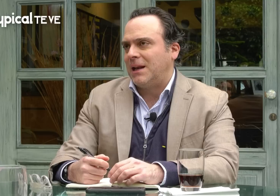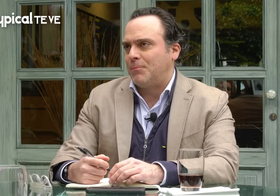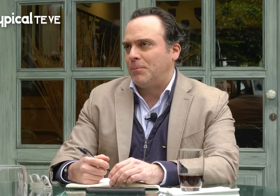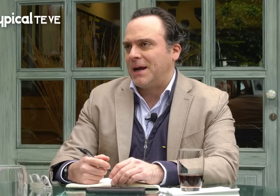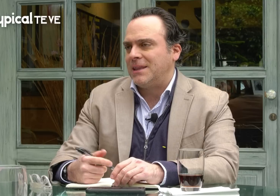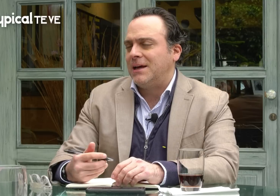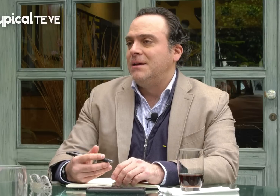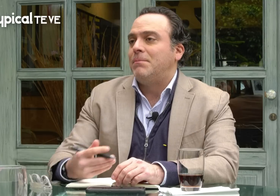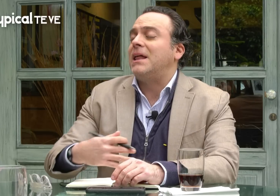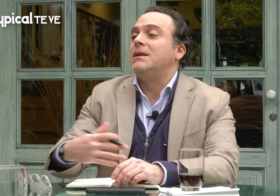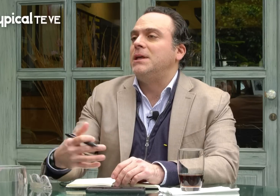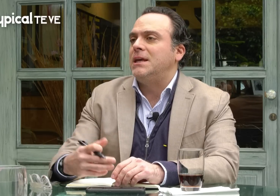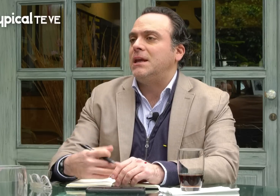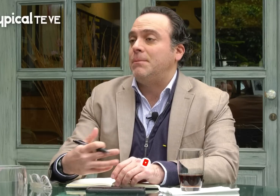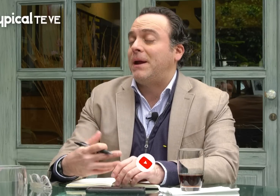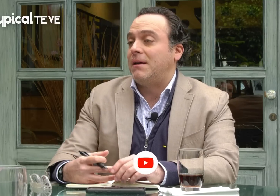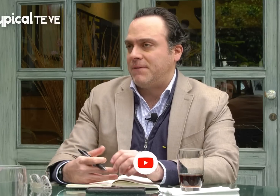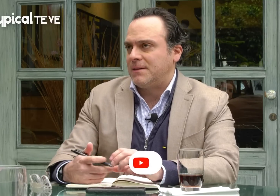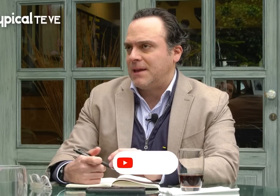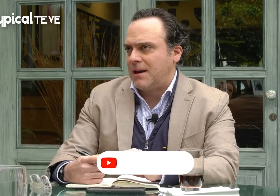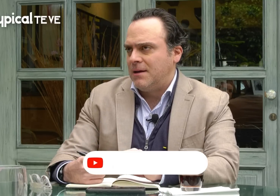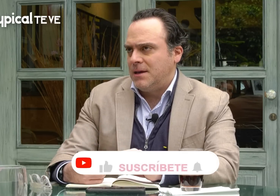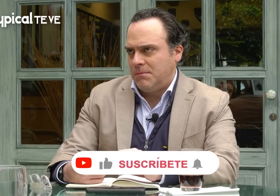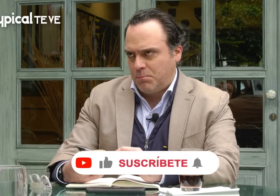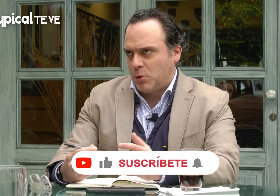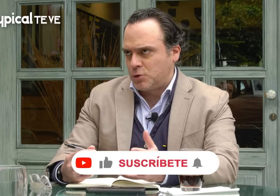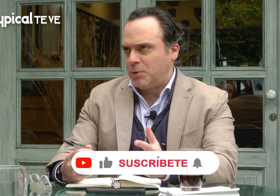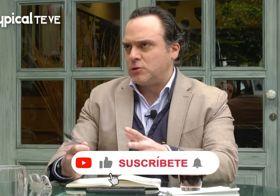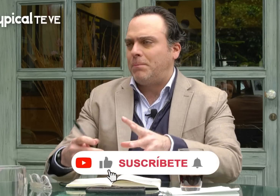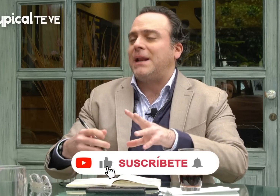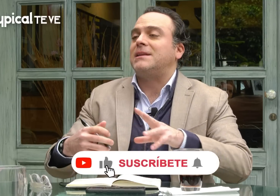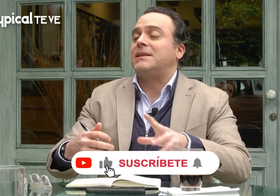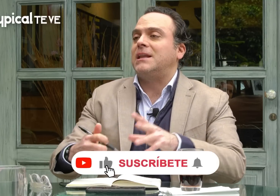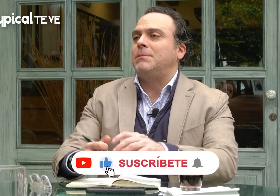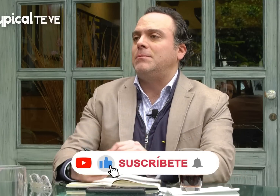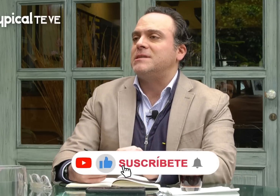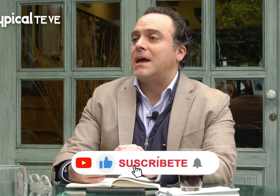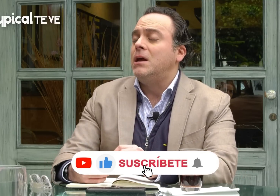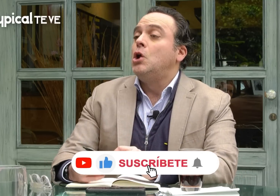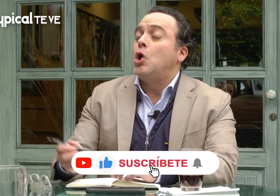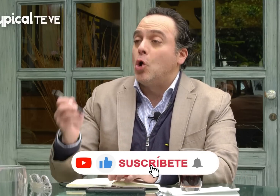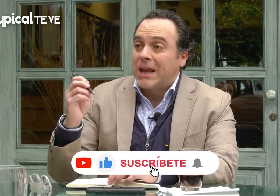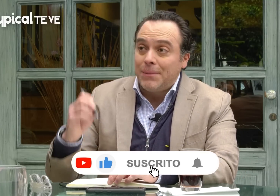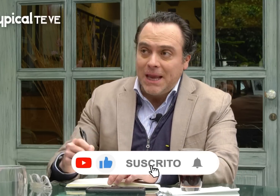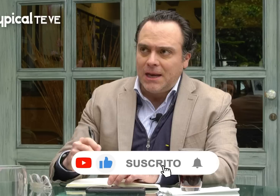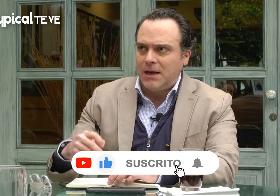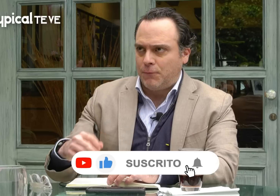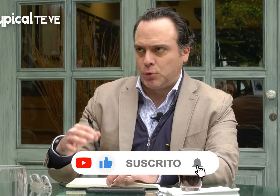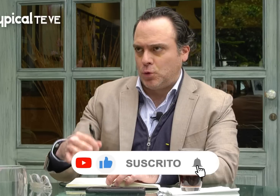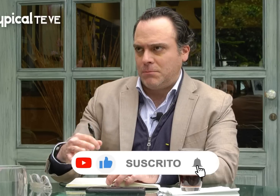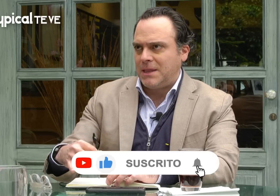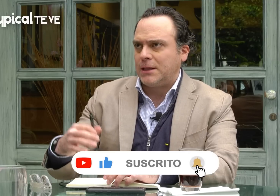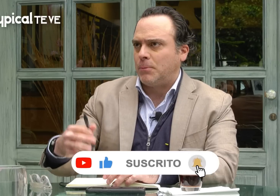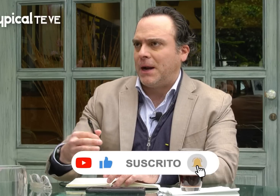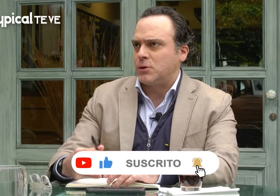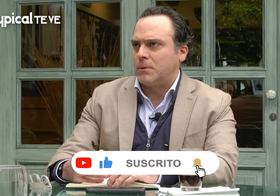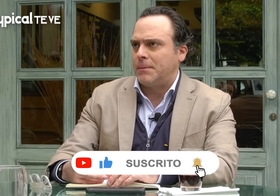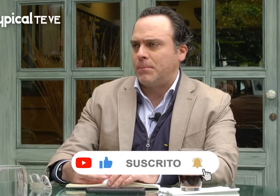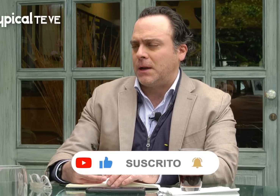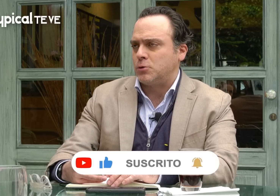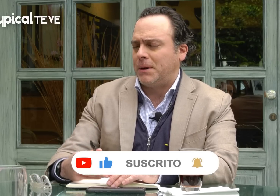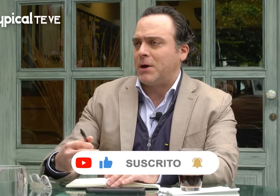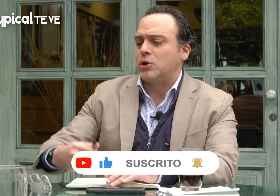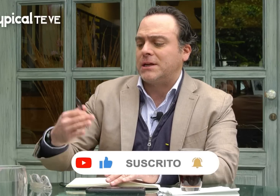esto es parte de la propaganda para dividir y para enfrentar Y por supuesto para tratar de minimizar lo que viene en el futuro inmediato para